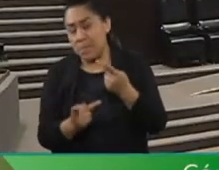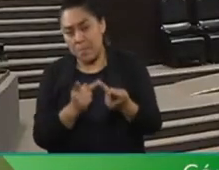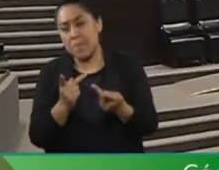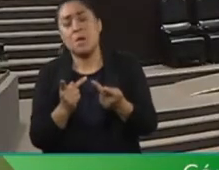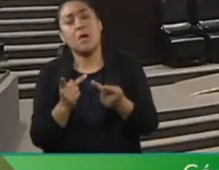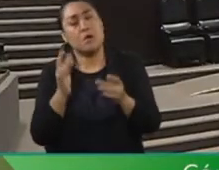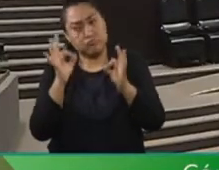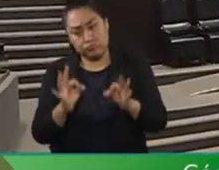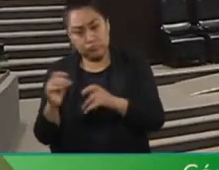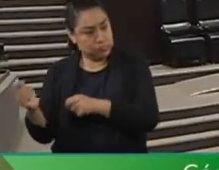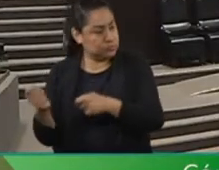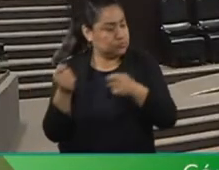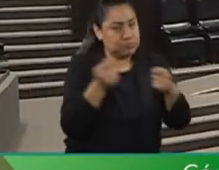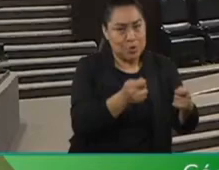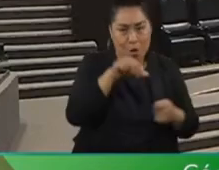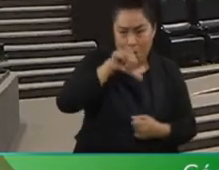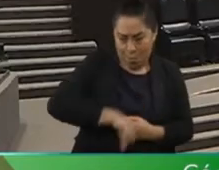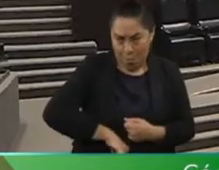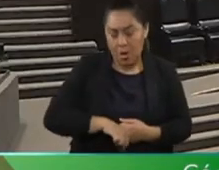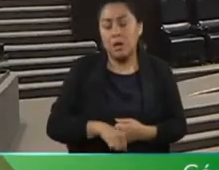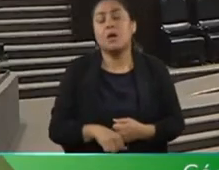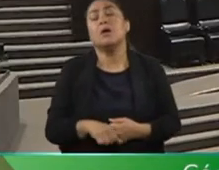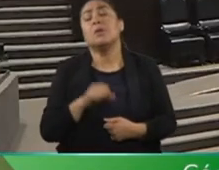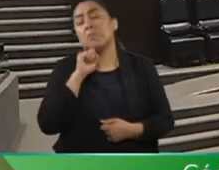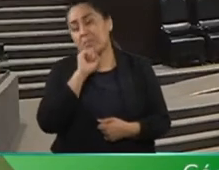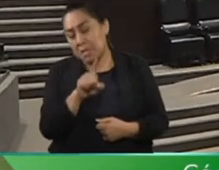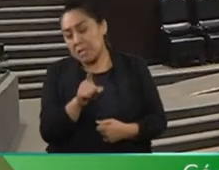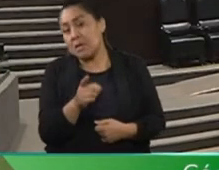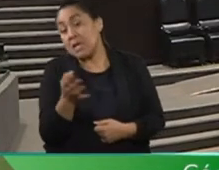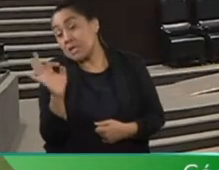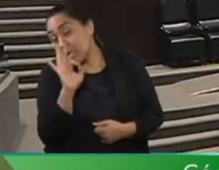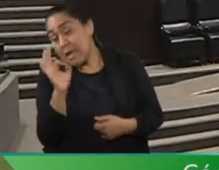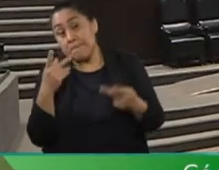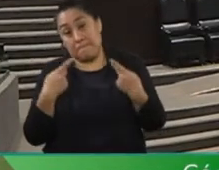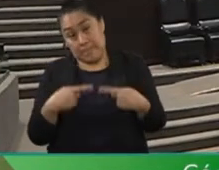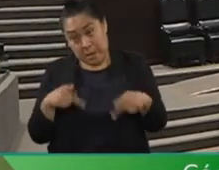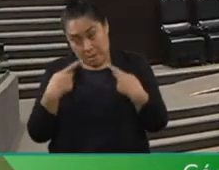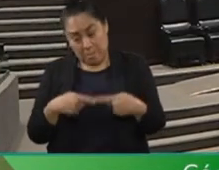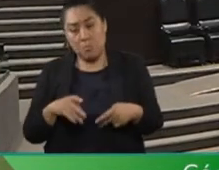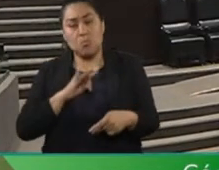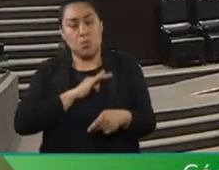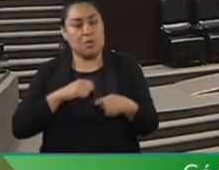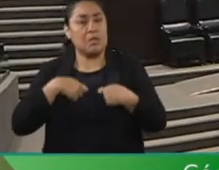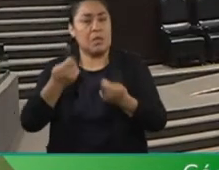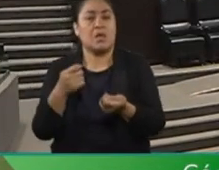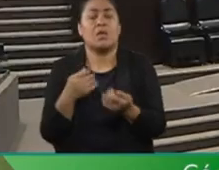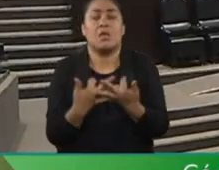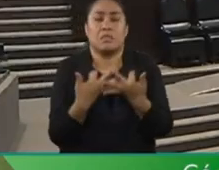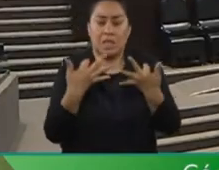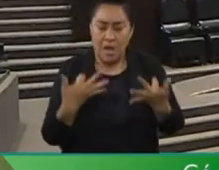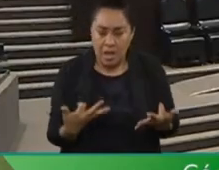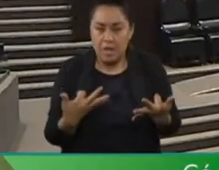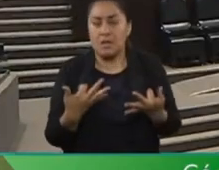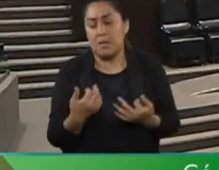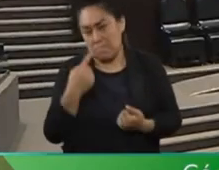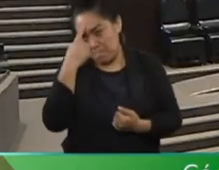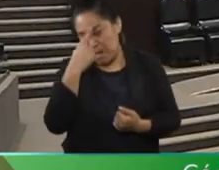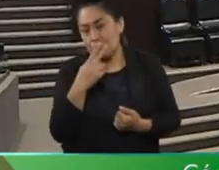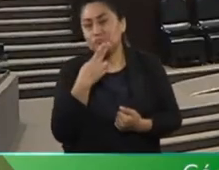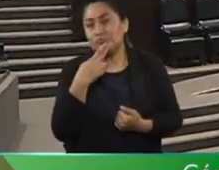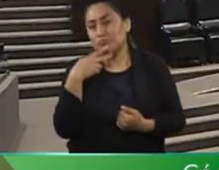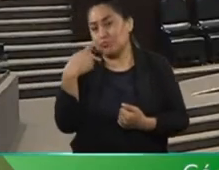intermediarios y contemplamos la posibilidad de que las personas adquieran terrenos y empleen fondos para la